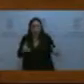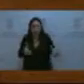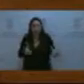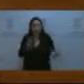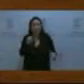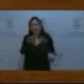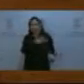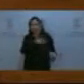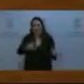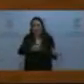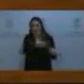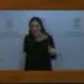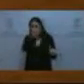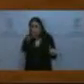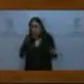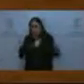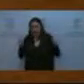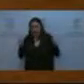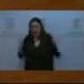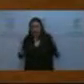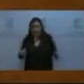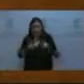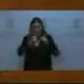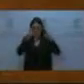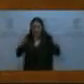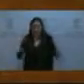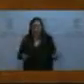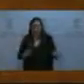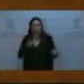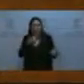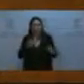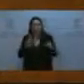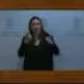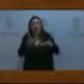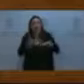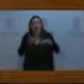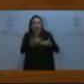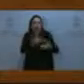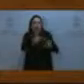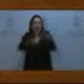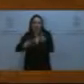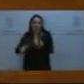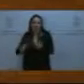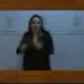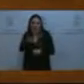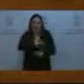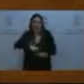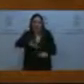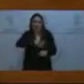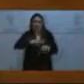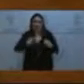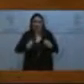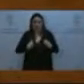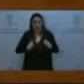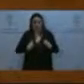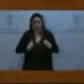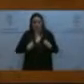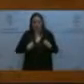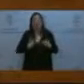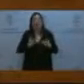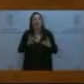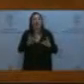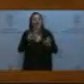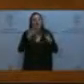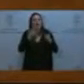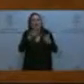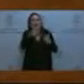año, por el bien de los vecinos de su parroquia, que les facilitan su vida en las mismas, a pesar de los obstáculos salvables